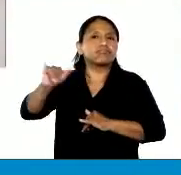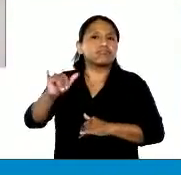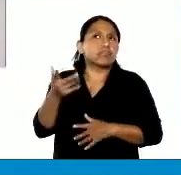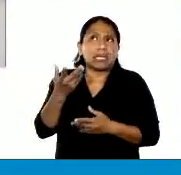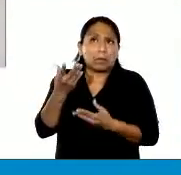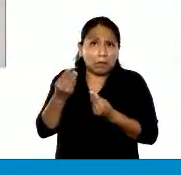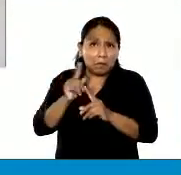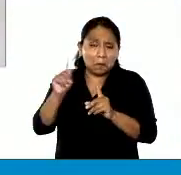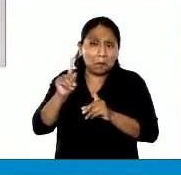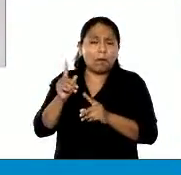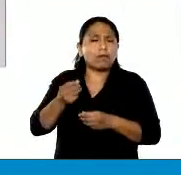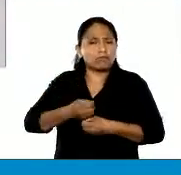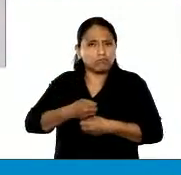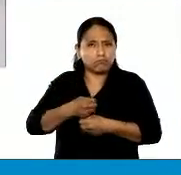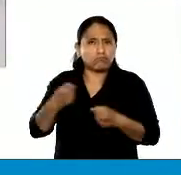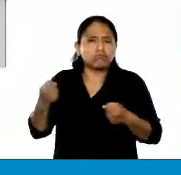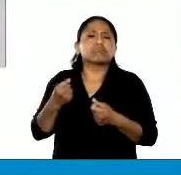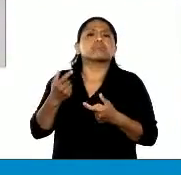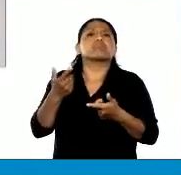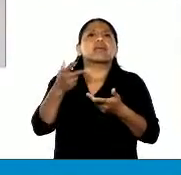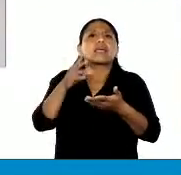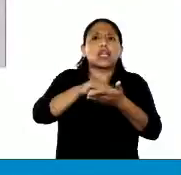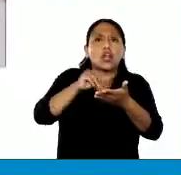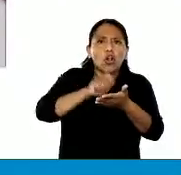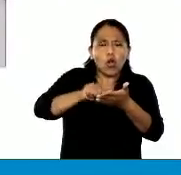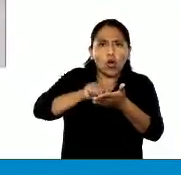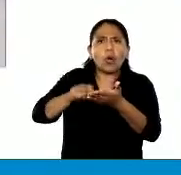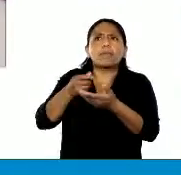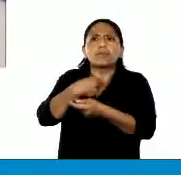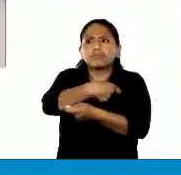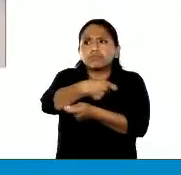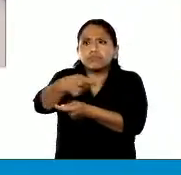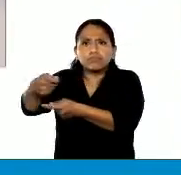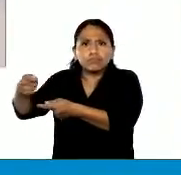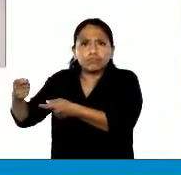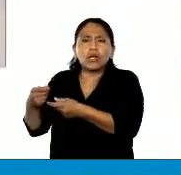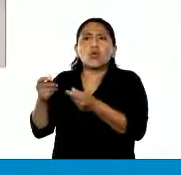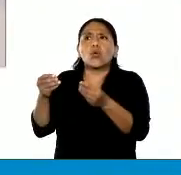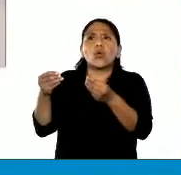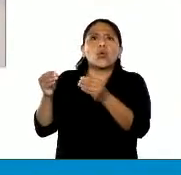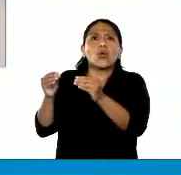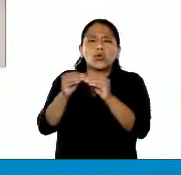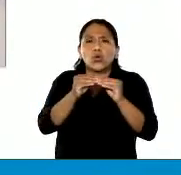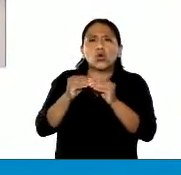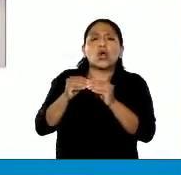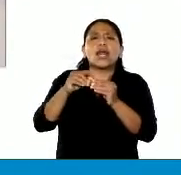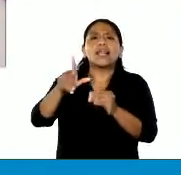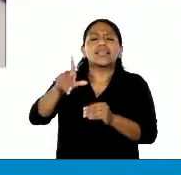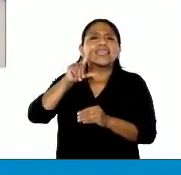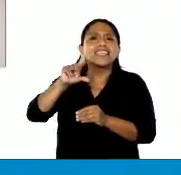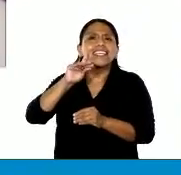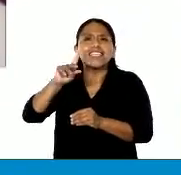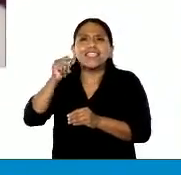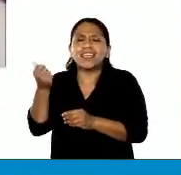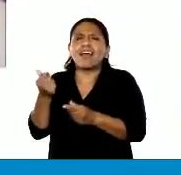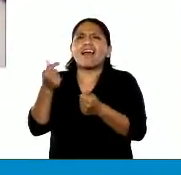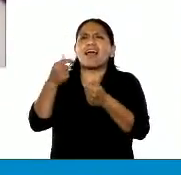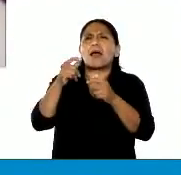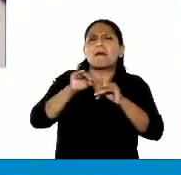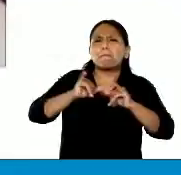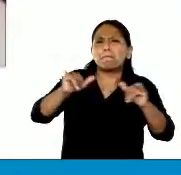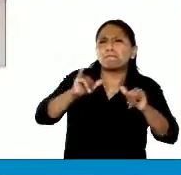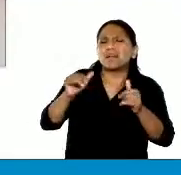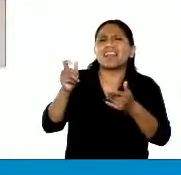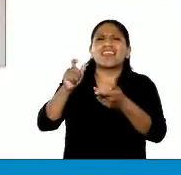y ensobró copias de su carta abierta que repartieron junto con su compañera Lilia Ferreira entre periodistas, medios, agencias